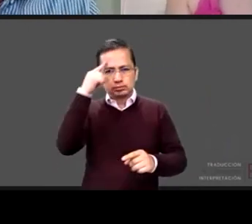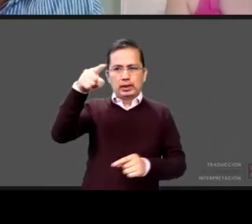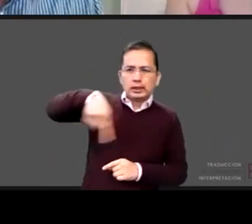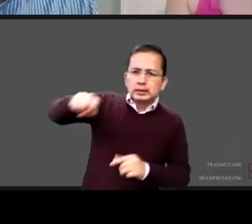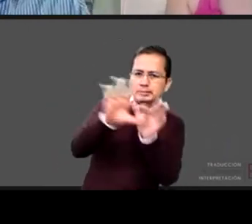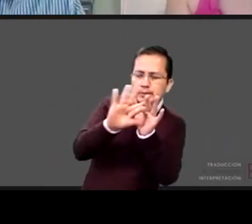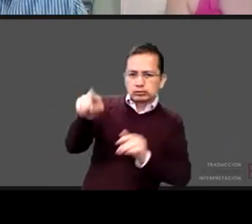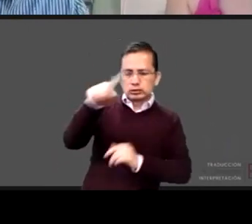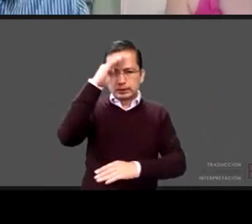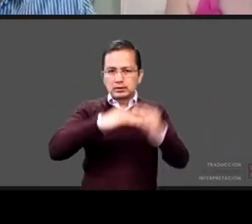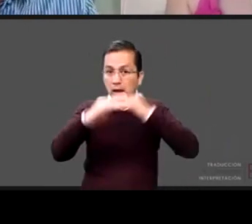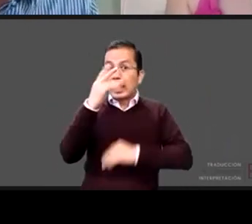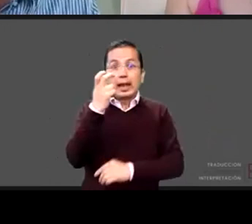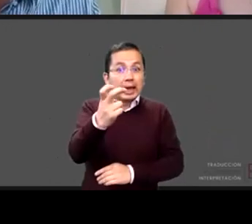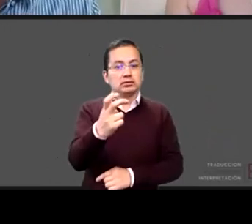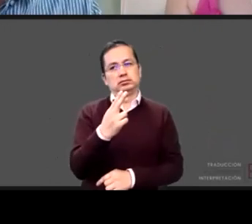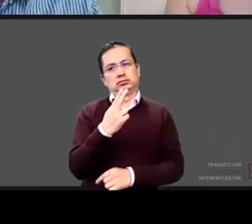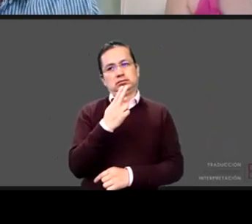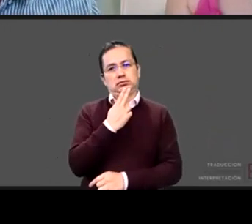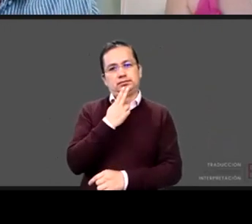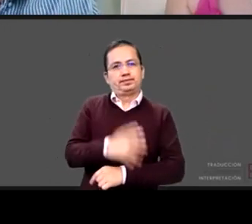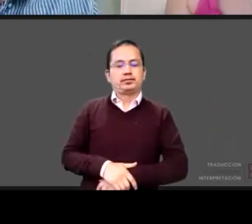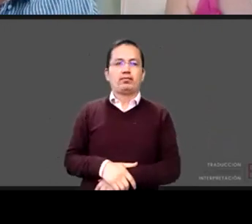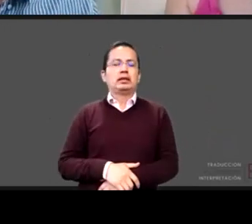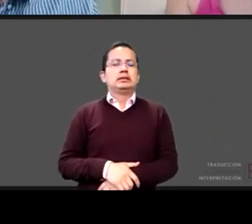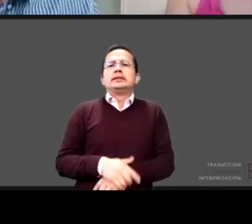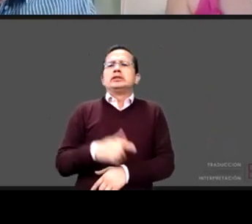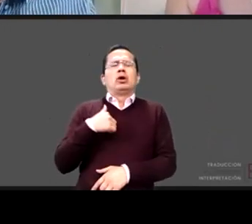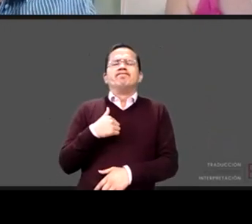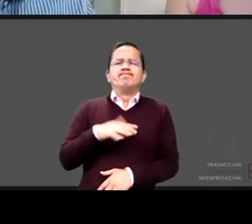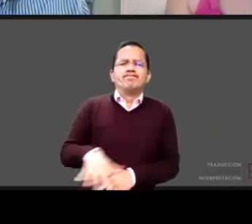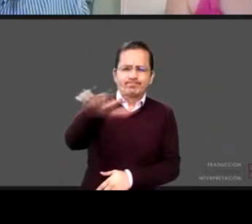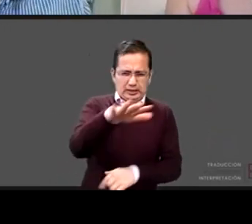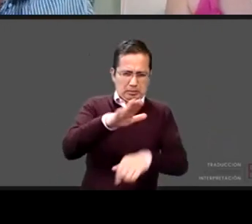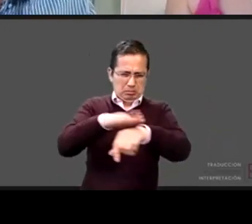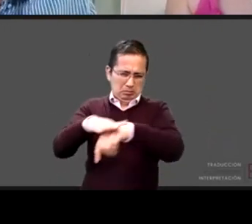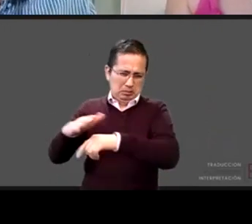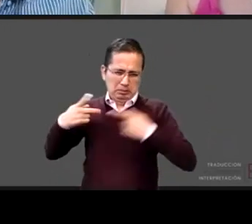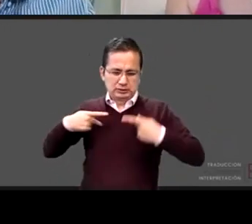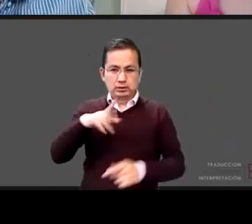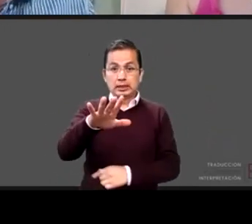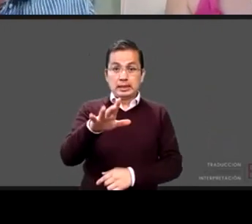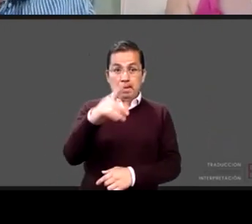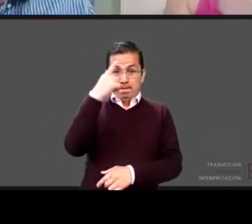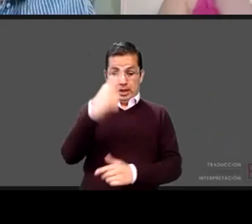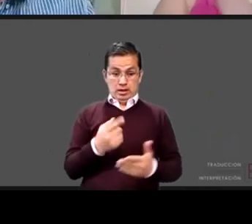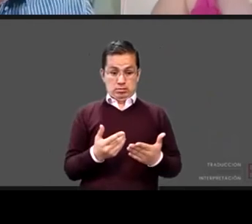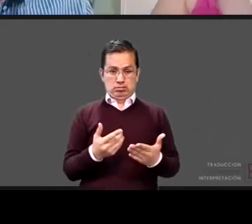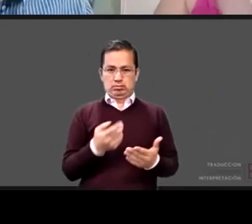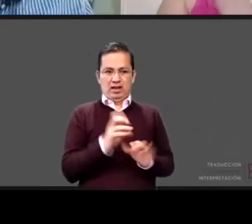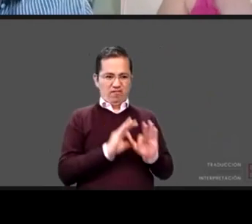quisiera decirle a la gente que para que podamos cambiar esta manera de criar a las